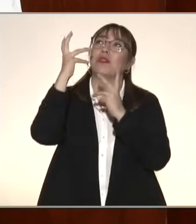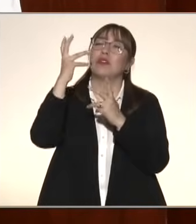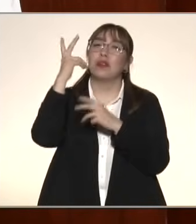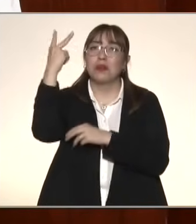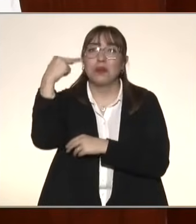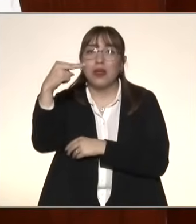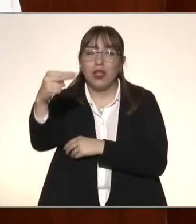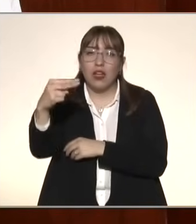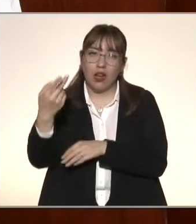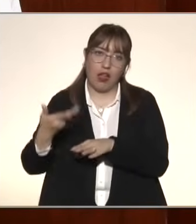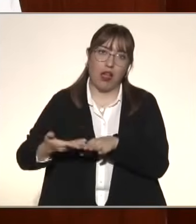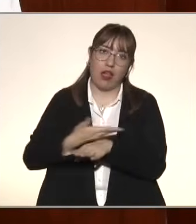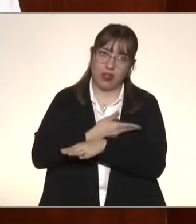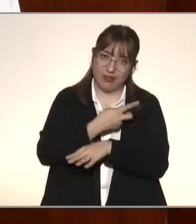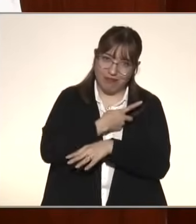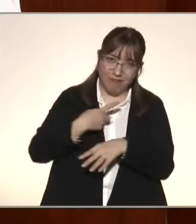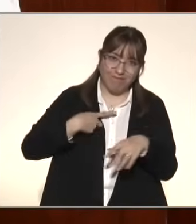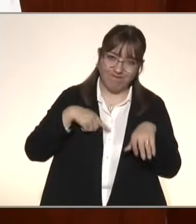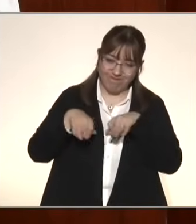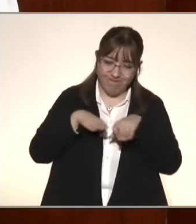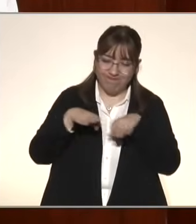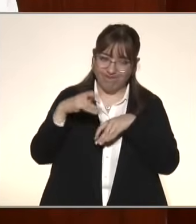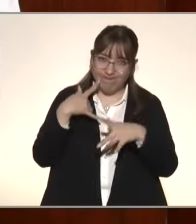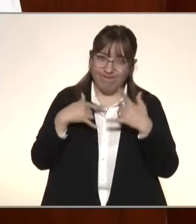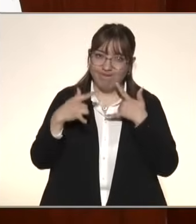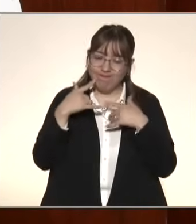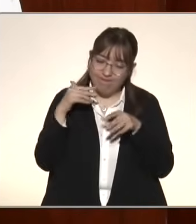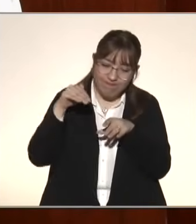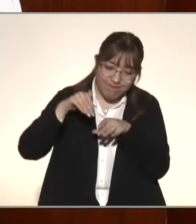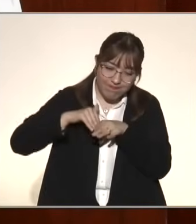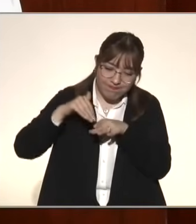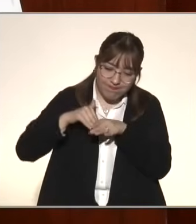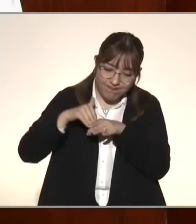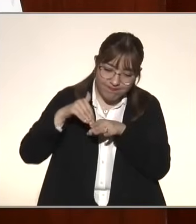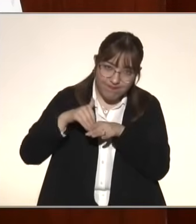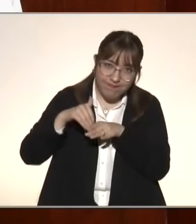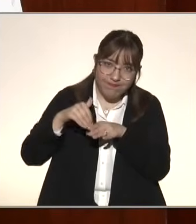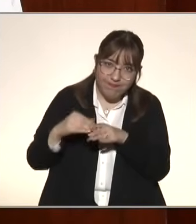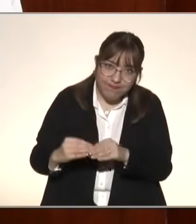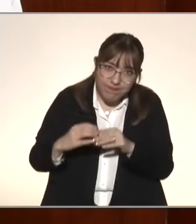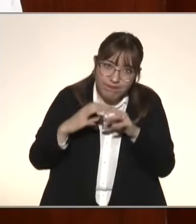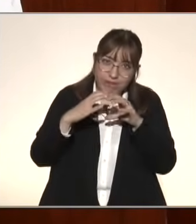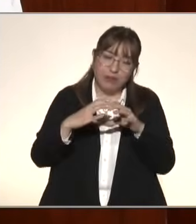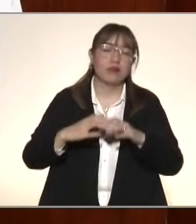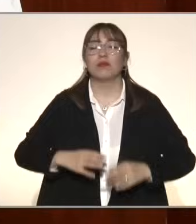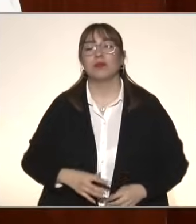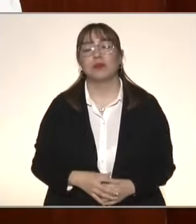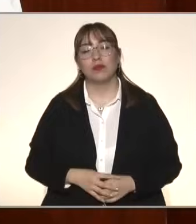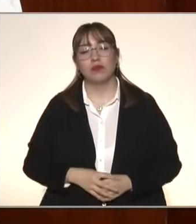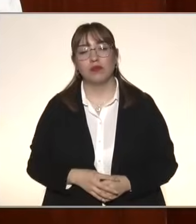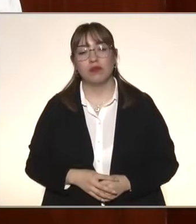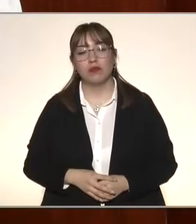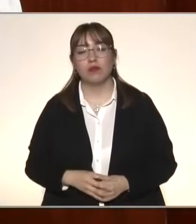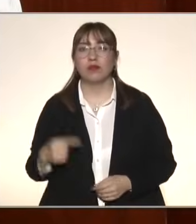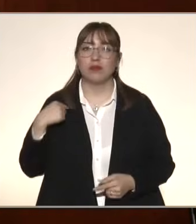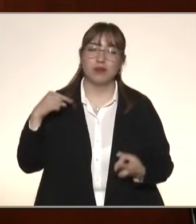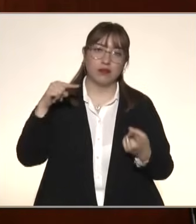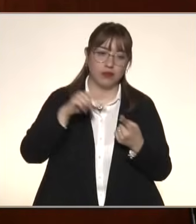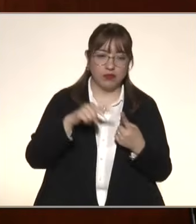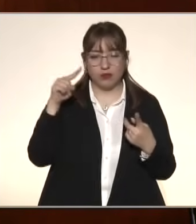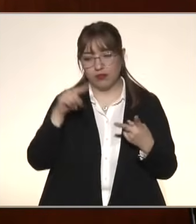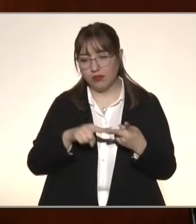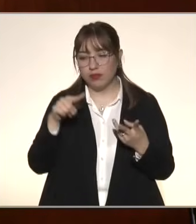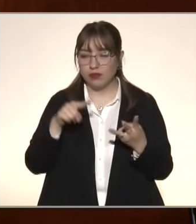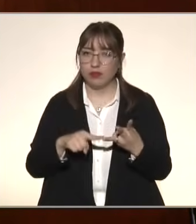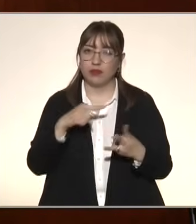estoy teniendo, pero no voy a estar esperando nada más a que se cumpla. Voy a hacer esto, voy a hacer lo otro,